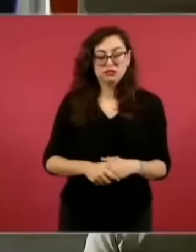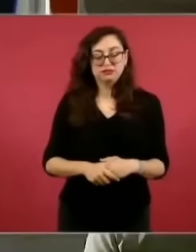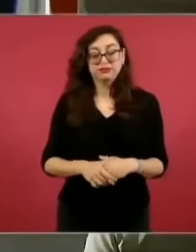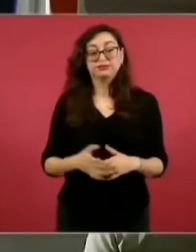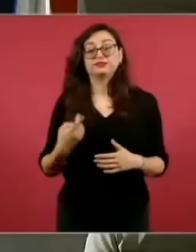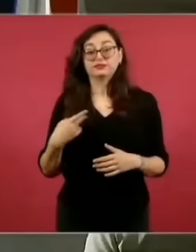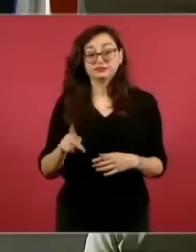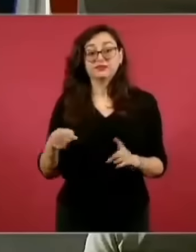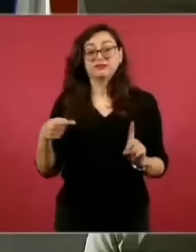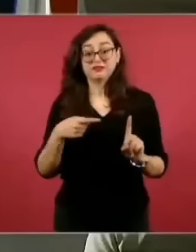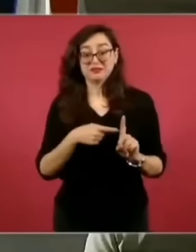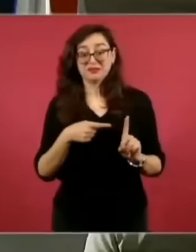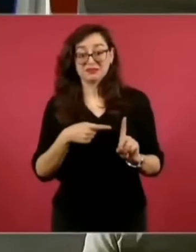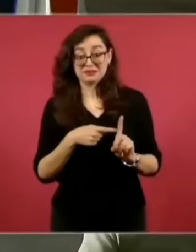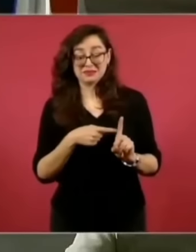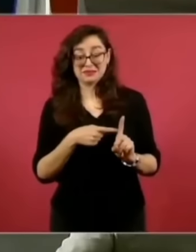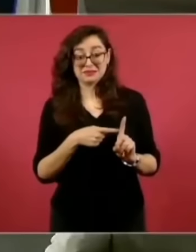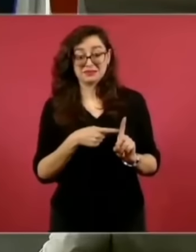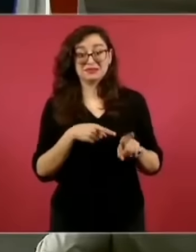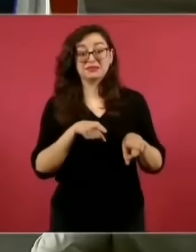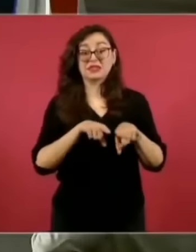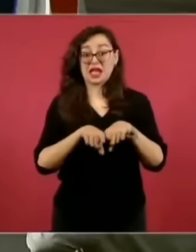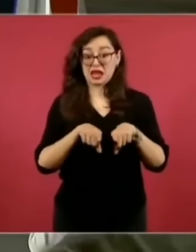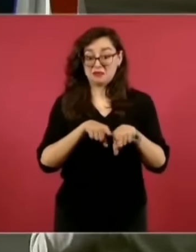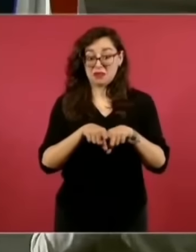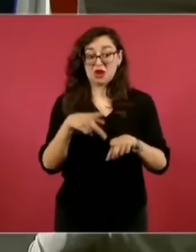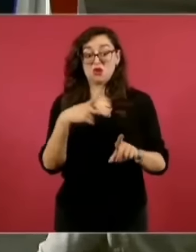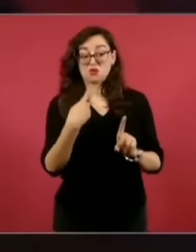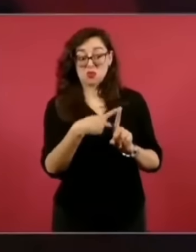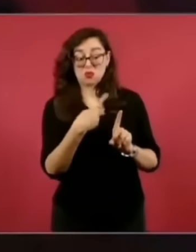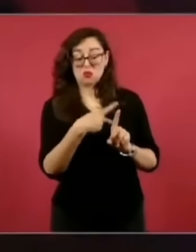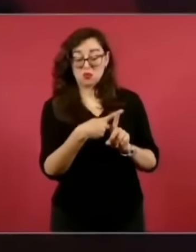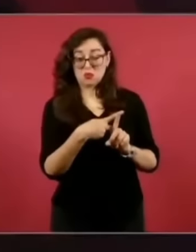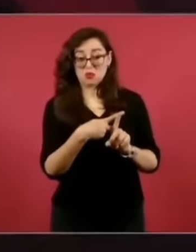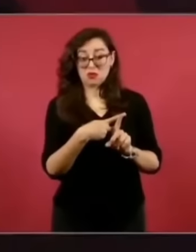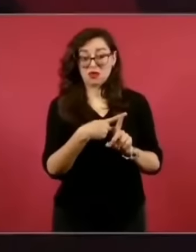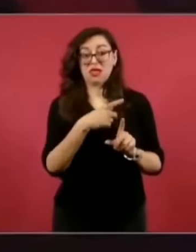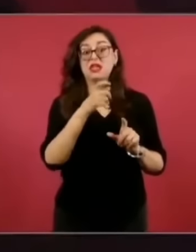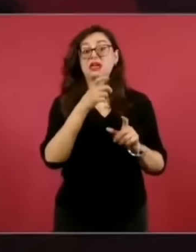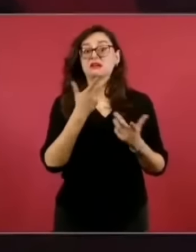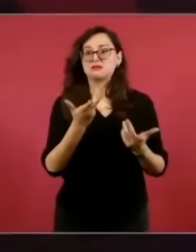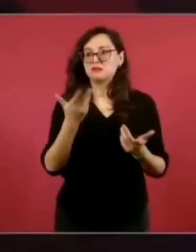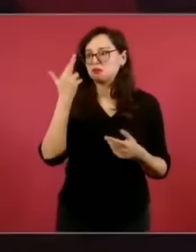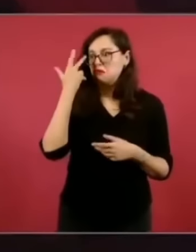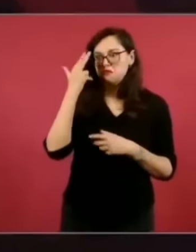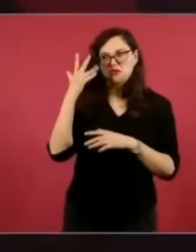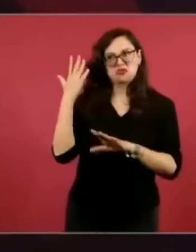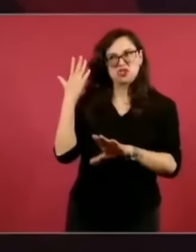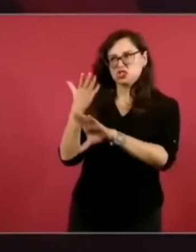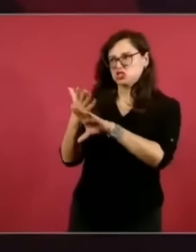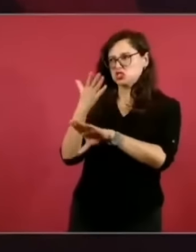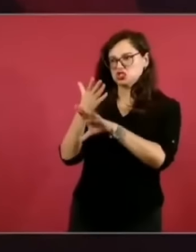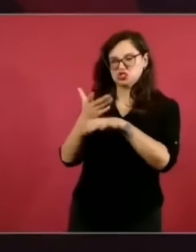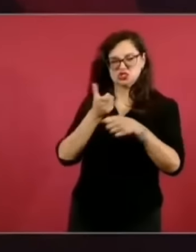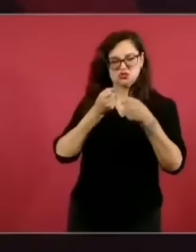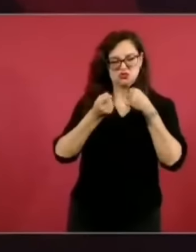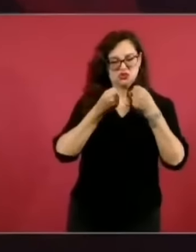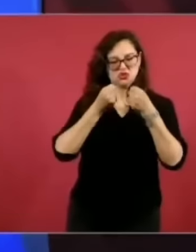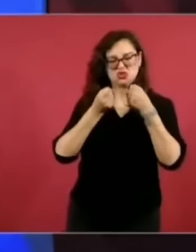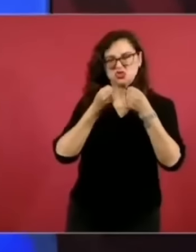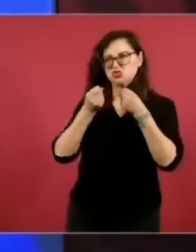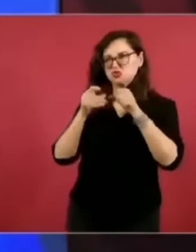actuado, él y su hermano, en el periodismo, opositor a Porfirio Díaz, en los momentos